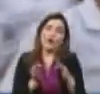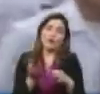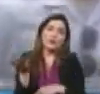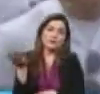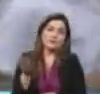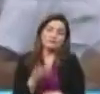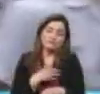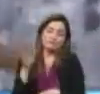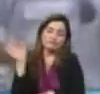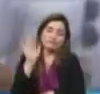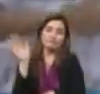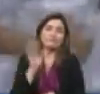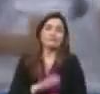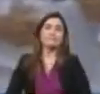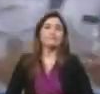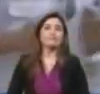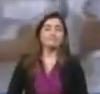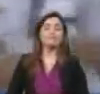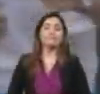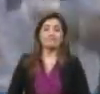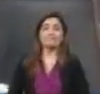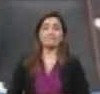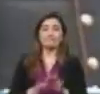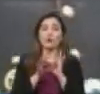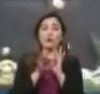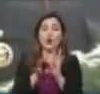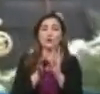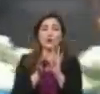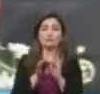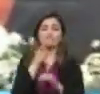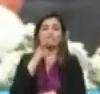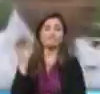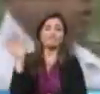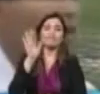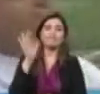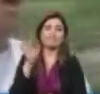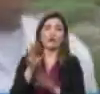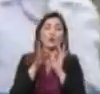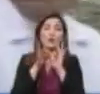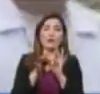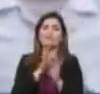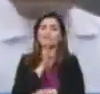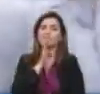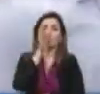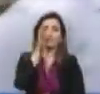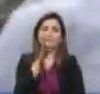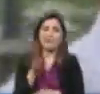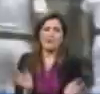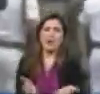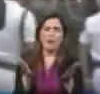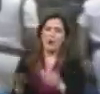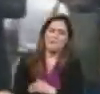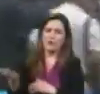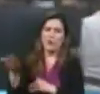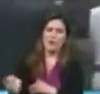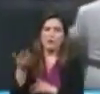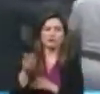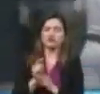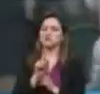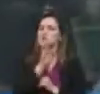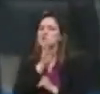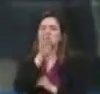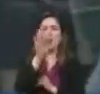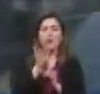con el alma de espartano. Así sus compañeros quisieron decirle adiós al que siempre animaba el trote, el que iba primero